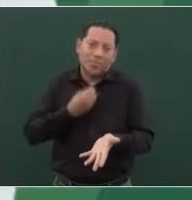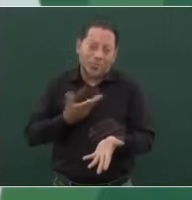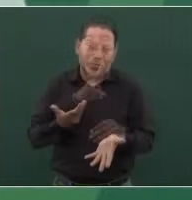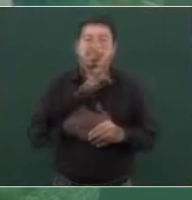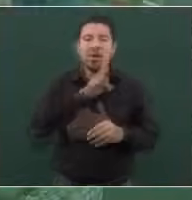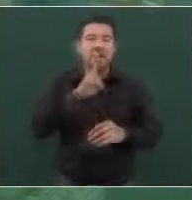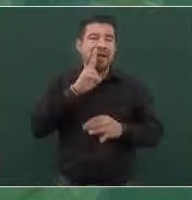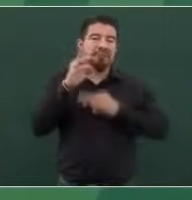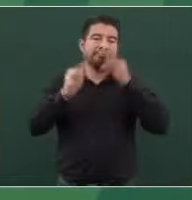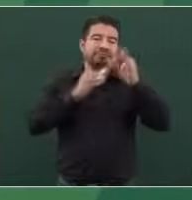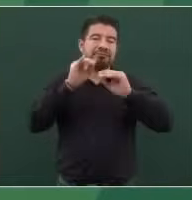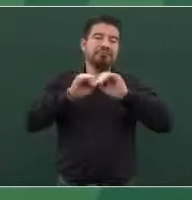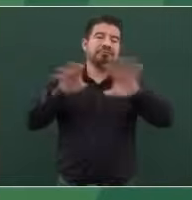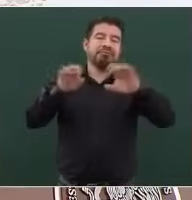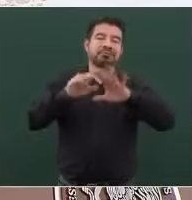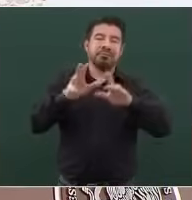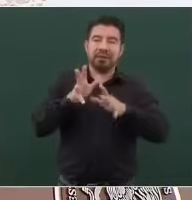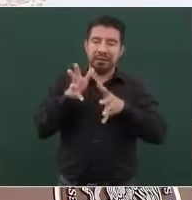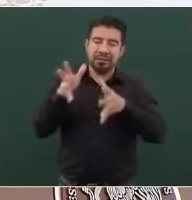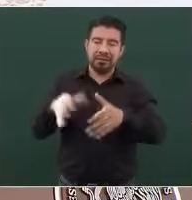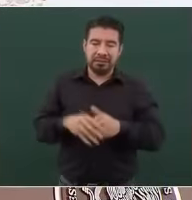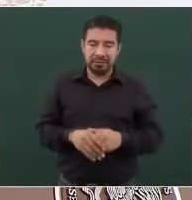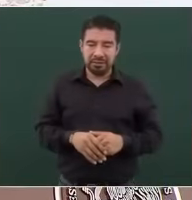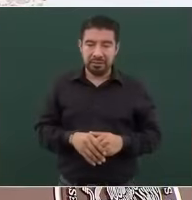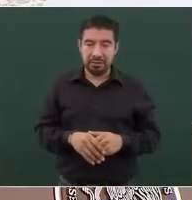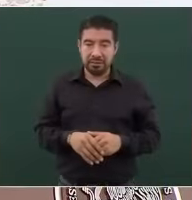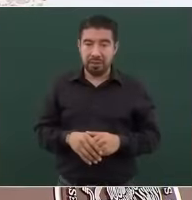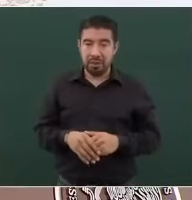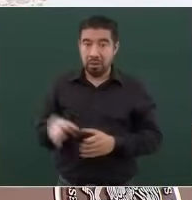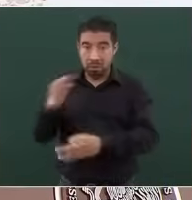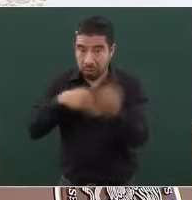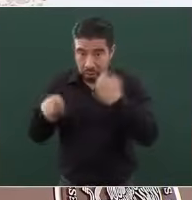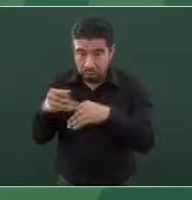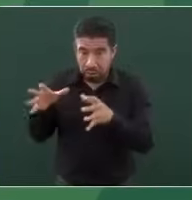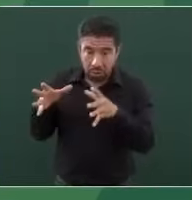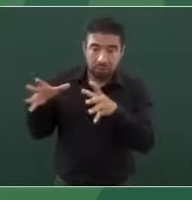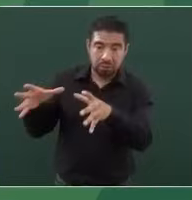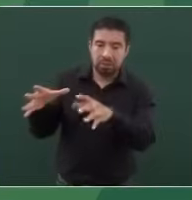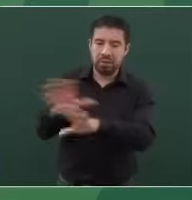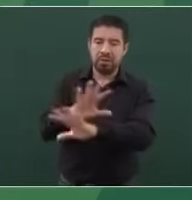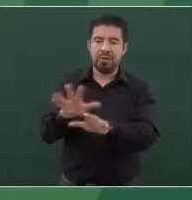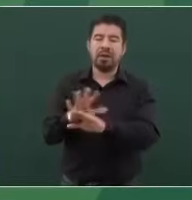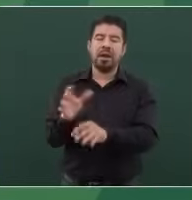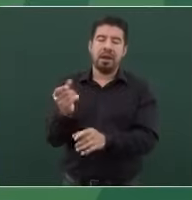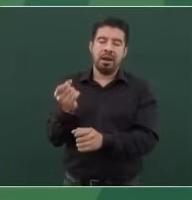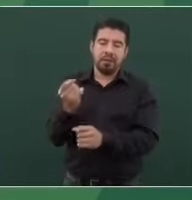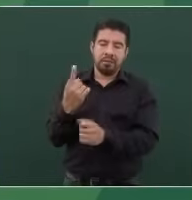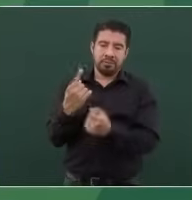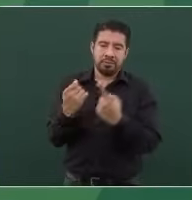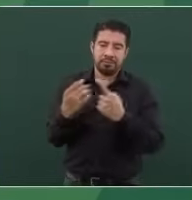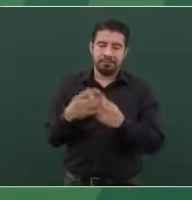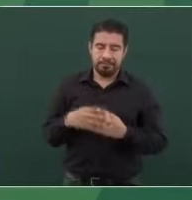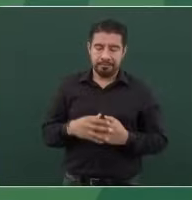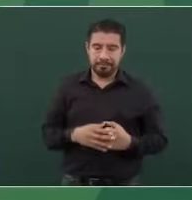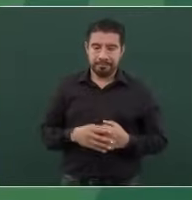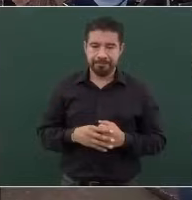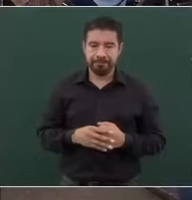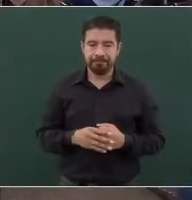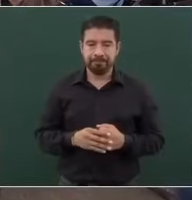presidente, muchas gracias. Como segundo tema. No todos los medios son iguales, ¿eh?